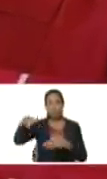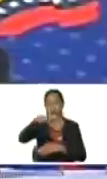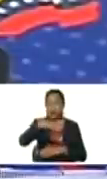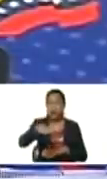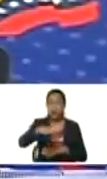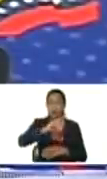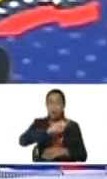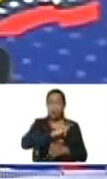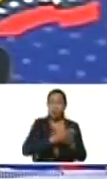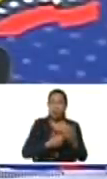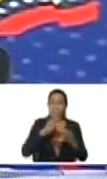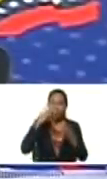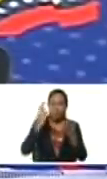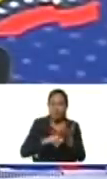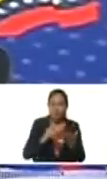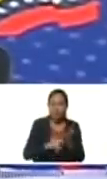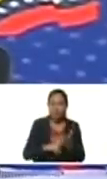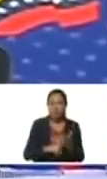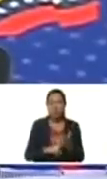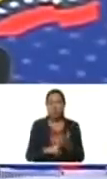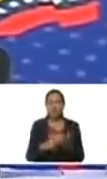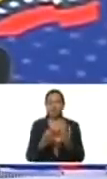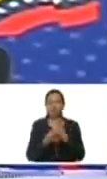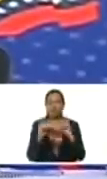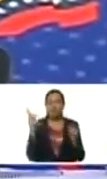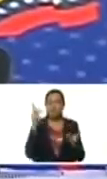de la verdadera democracia protagónica,